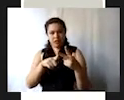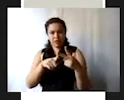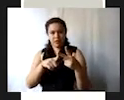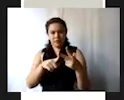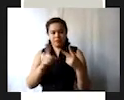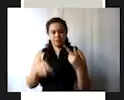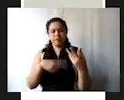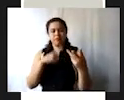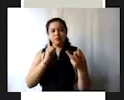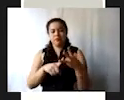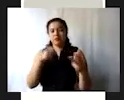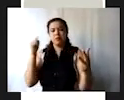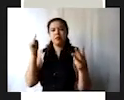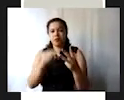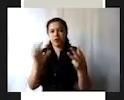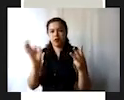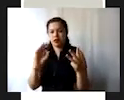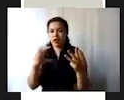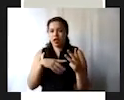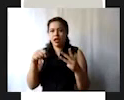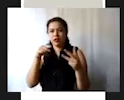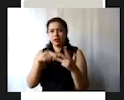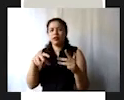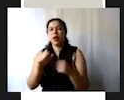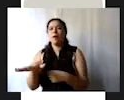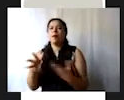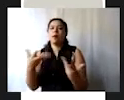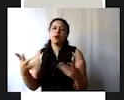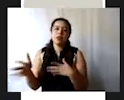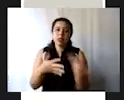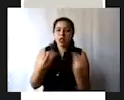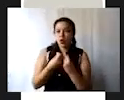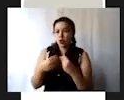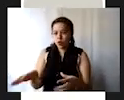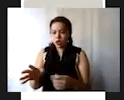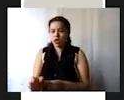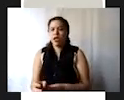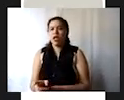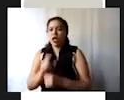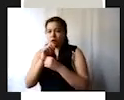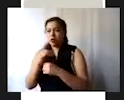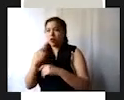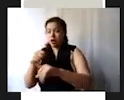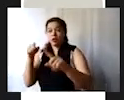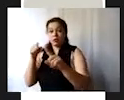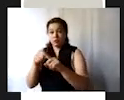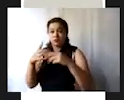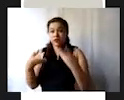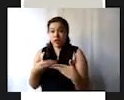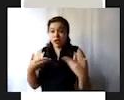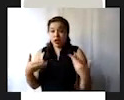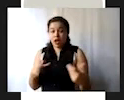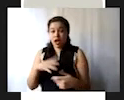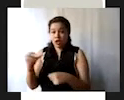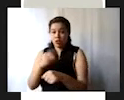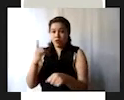un objetivo que a lo mejor puede tener metas vagas o muy sueltas, y también las metas, si ahorita tuvieron oportunidad de